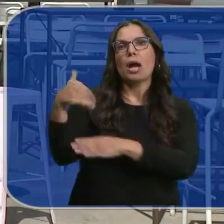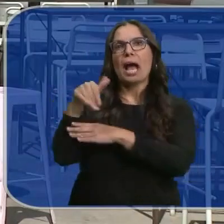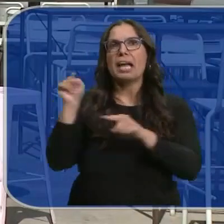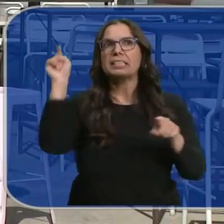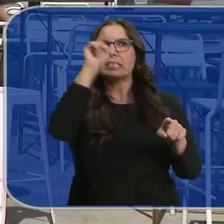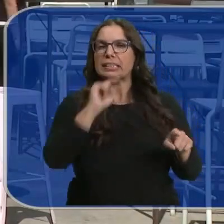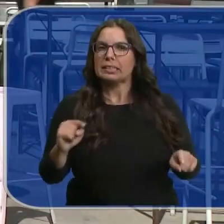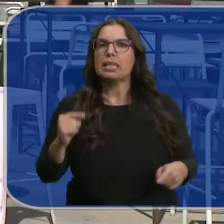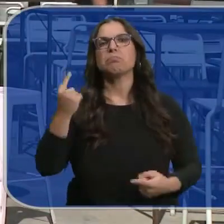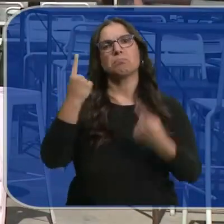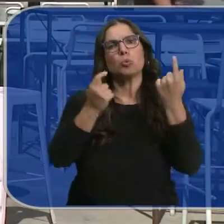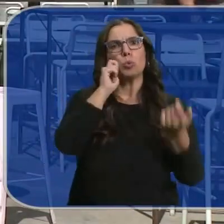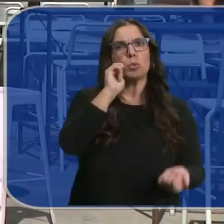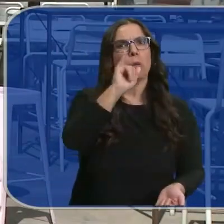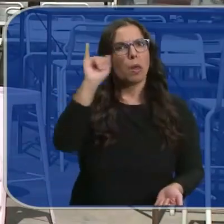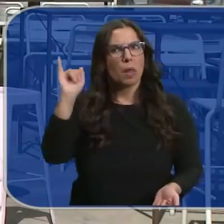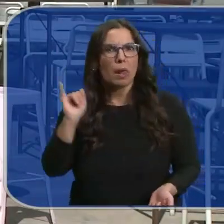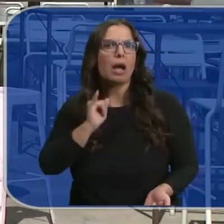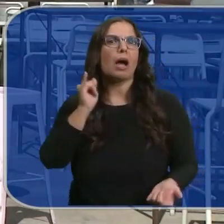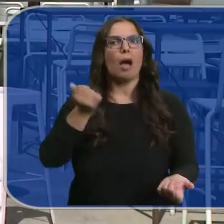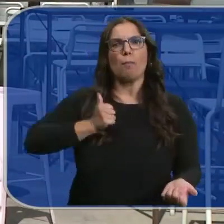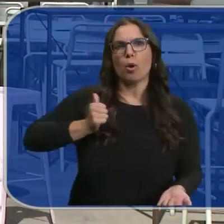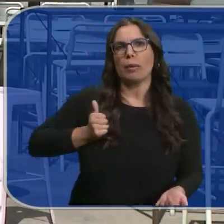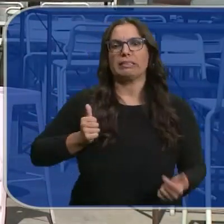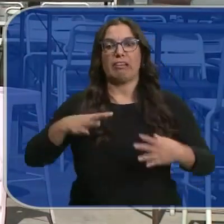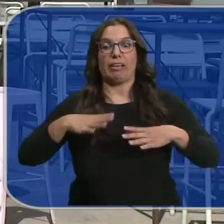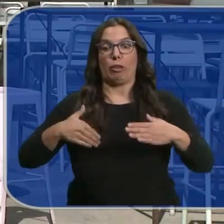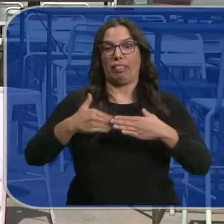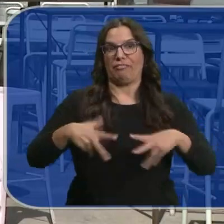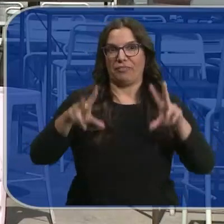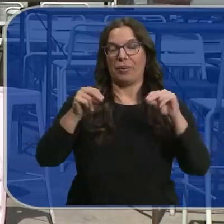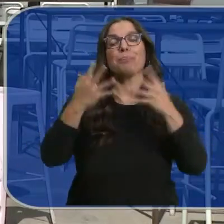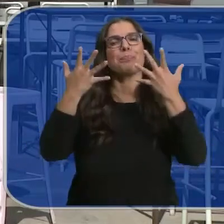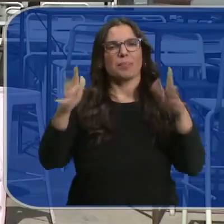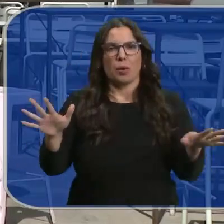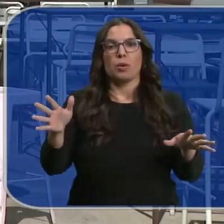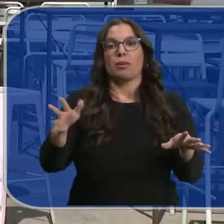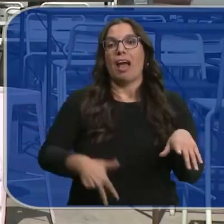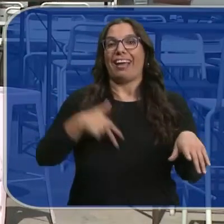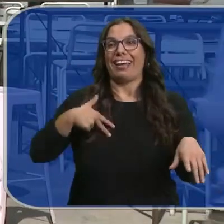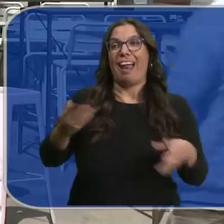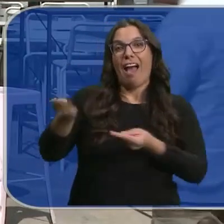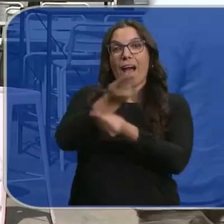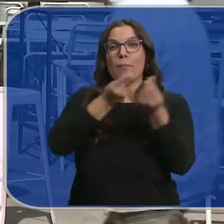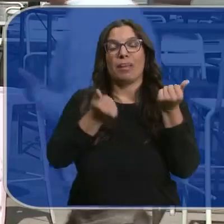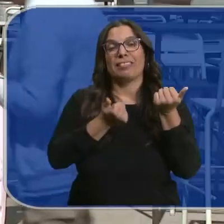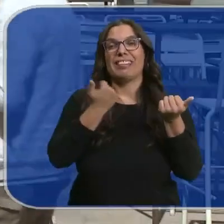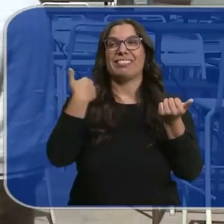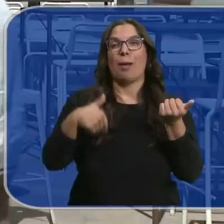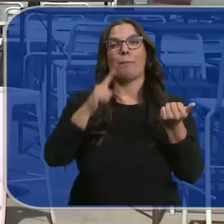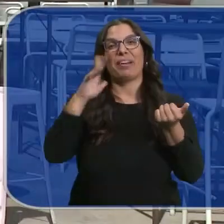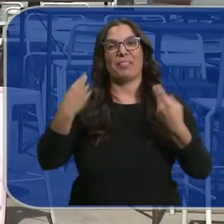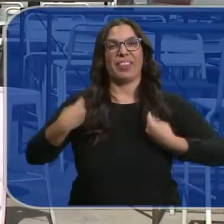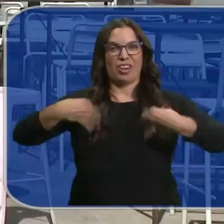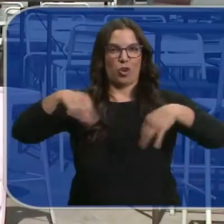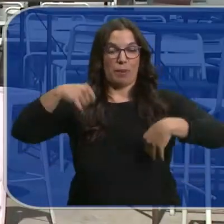todavía nos hemos encontrado con algún turista que estaba aprovechando los últimos días de vacaciones. Aún así, en la mente general es de vuelta a la rutina. Por